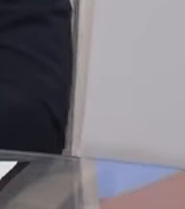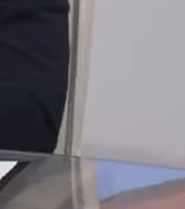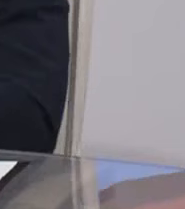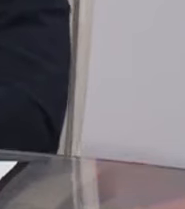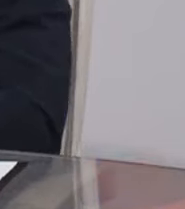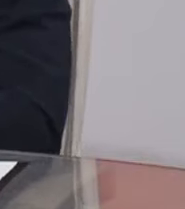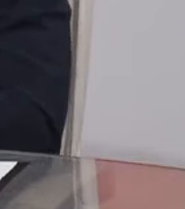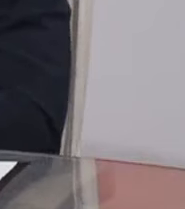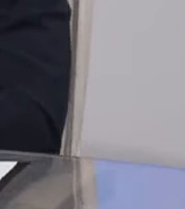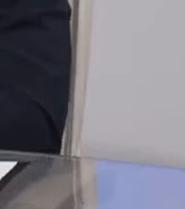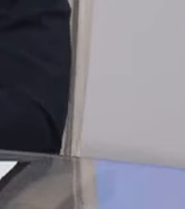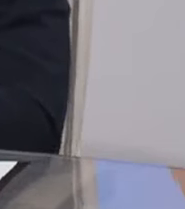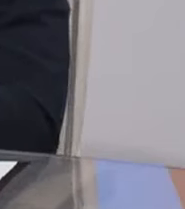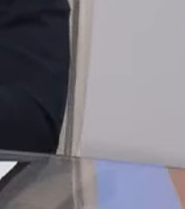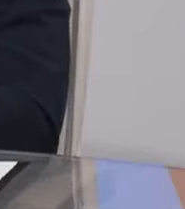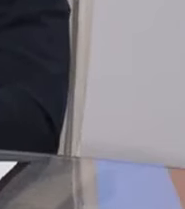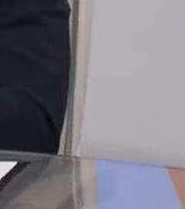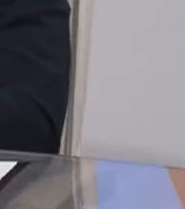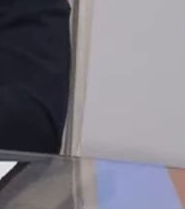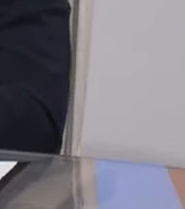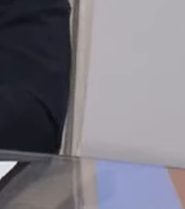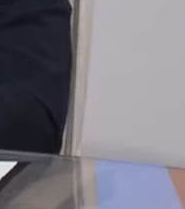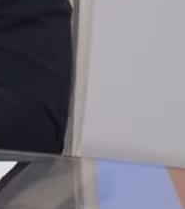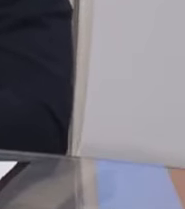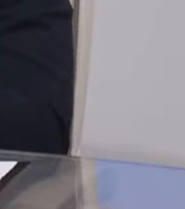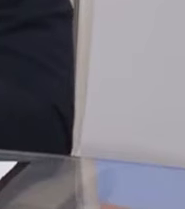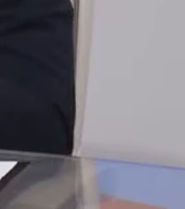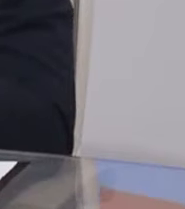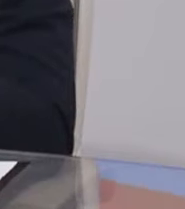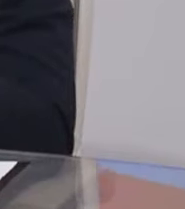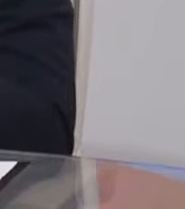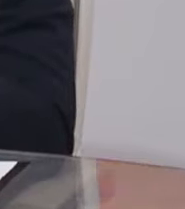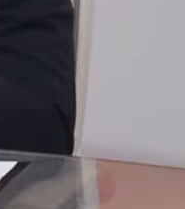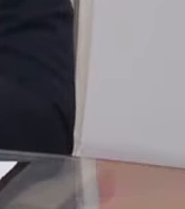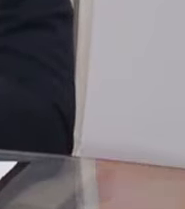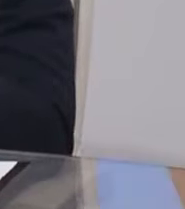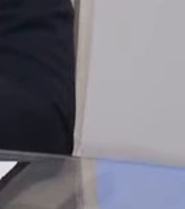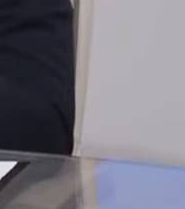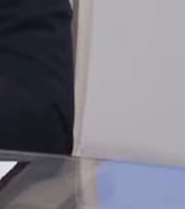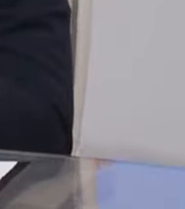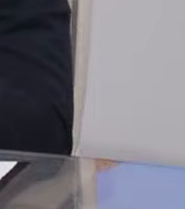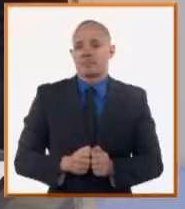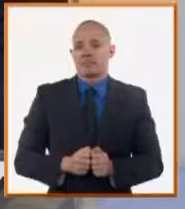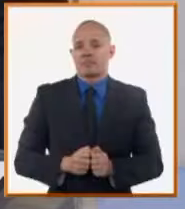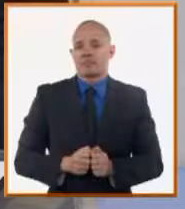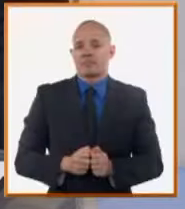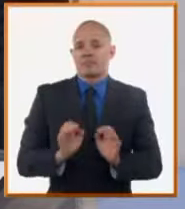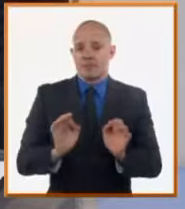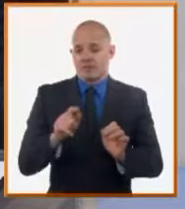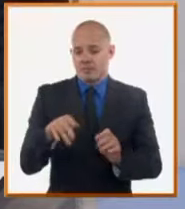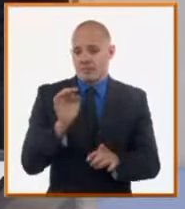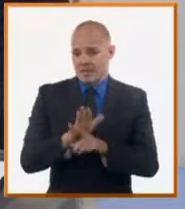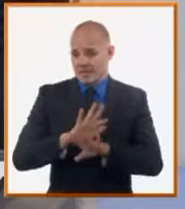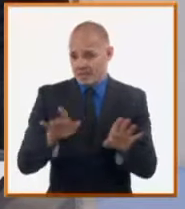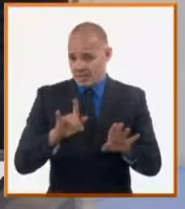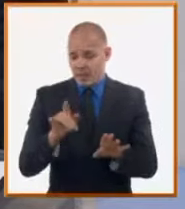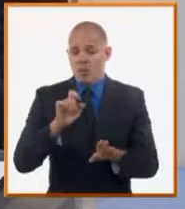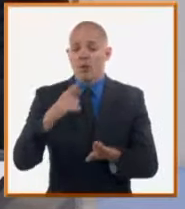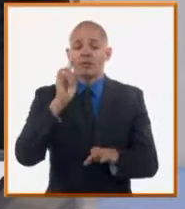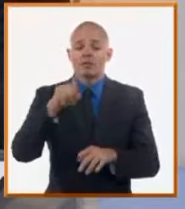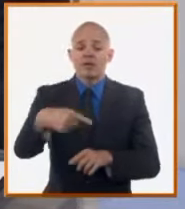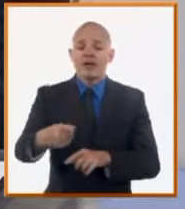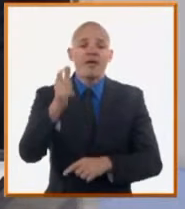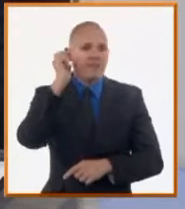economía Esta es una medida que comienza a aplicarse el primero de febrero y se han creado las condiciones